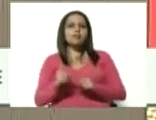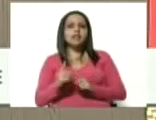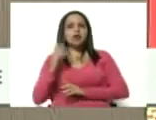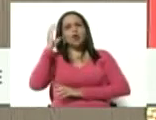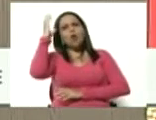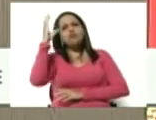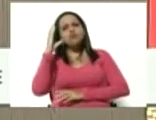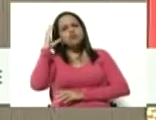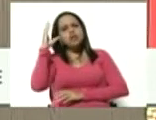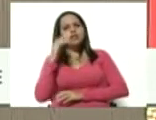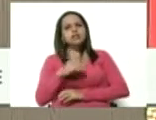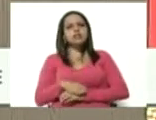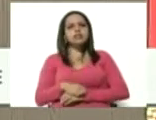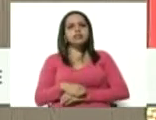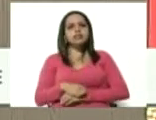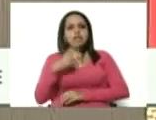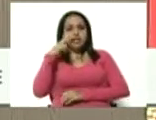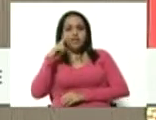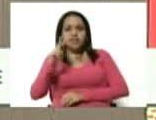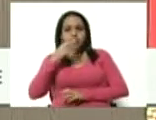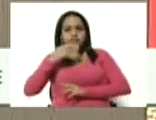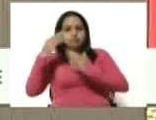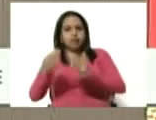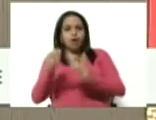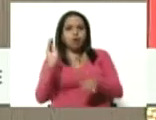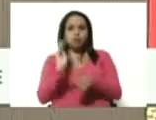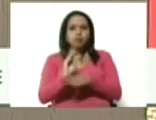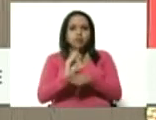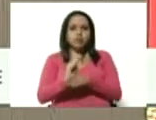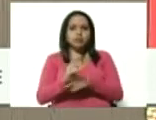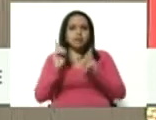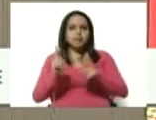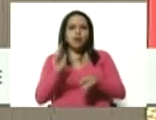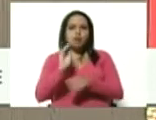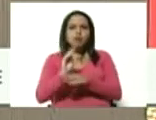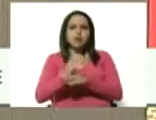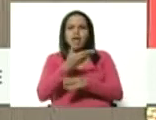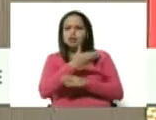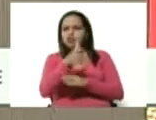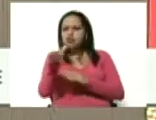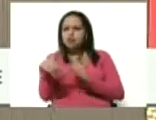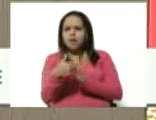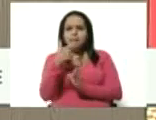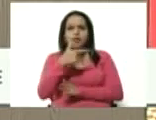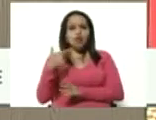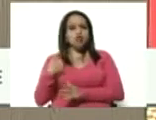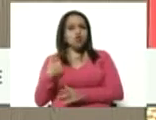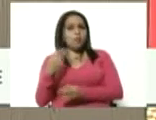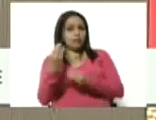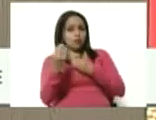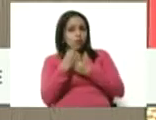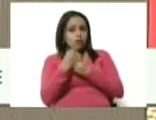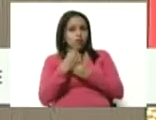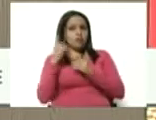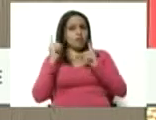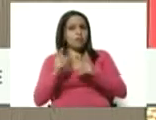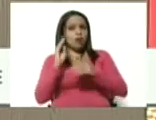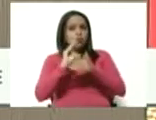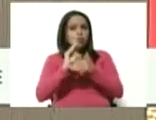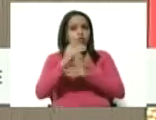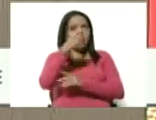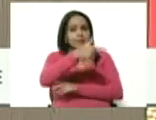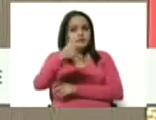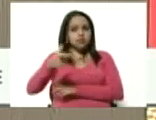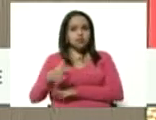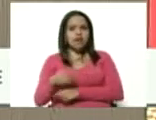y criterio de realidad para cuidarnos y para cuidar a todos. Yo me cuido, pero también cuido al prójimo. Ese